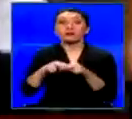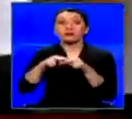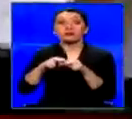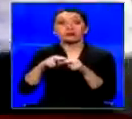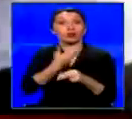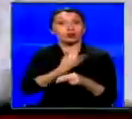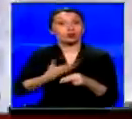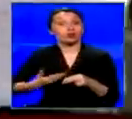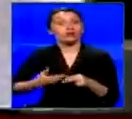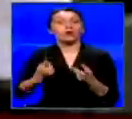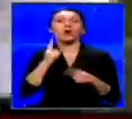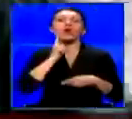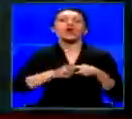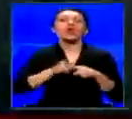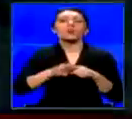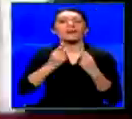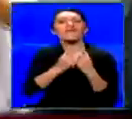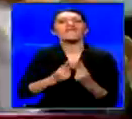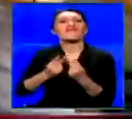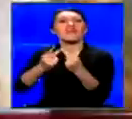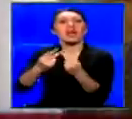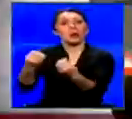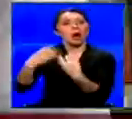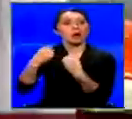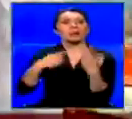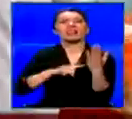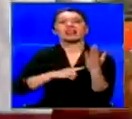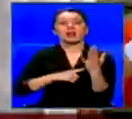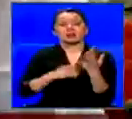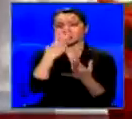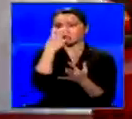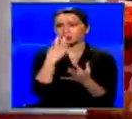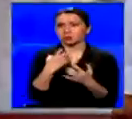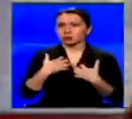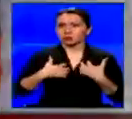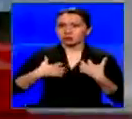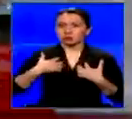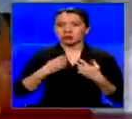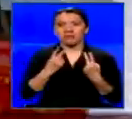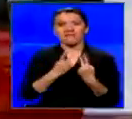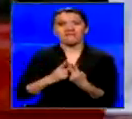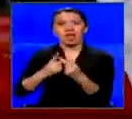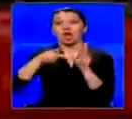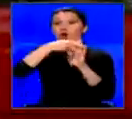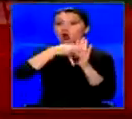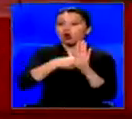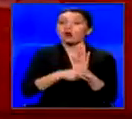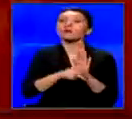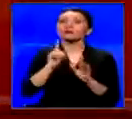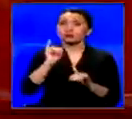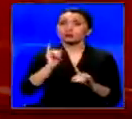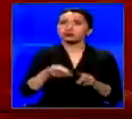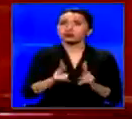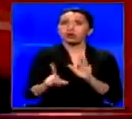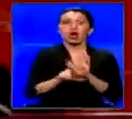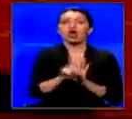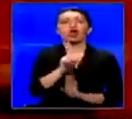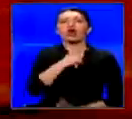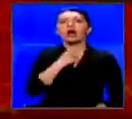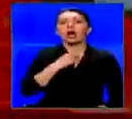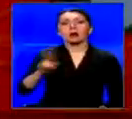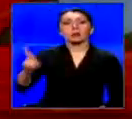para el llamado viaje de capacitación técnica. Indignado y pese a que estos viajes están normados y son legales, no quiso